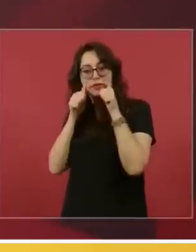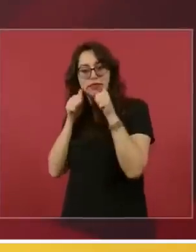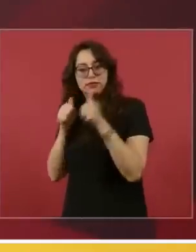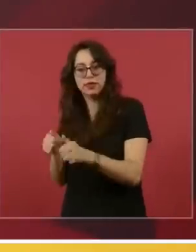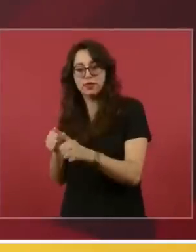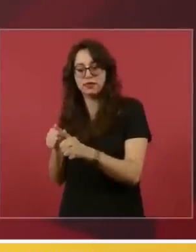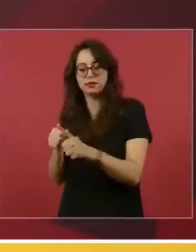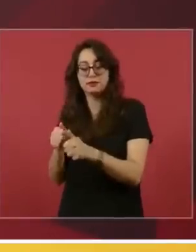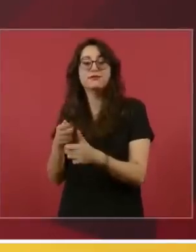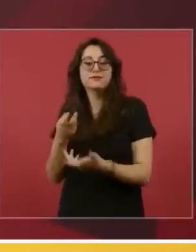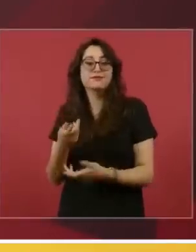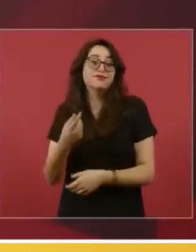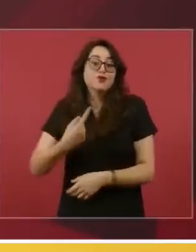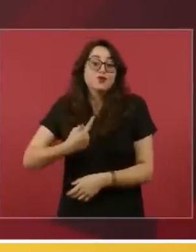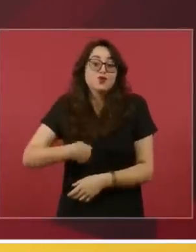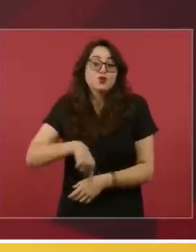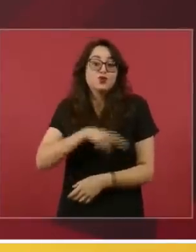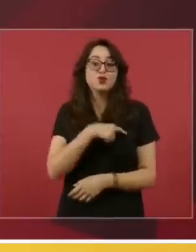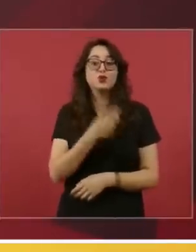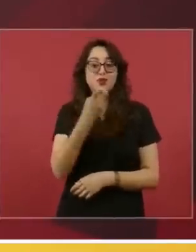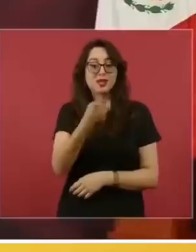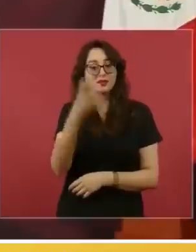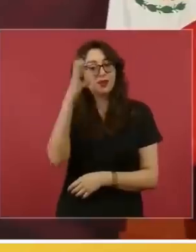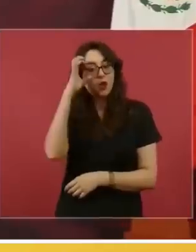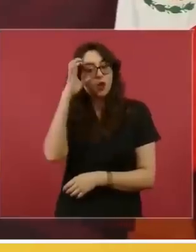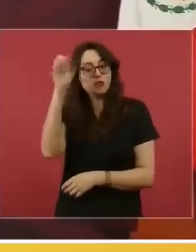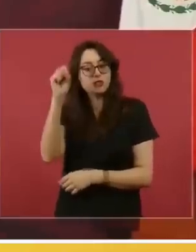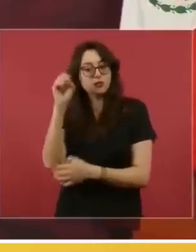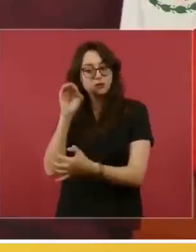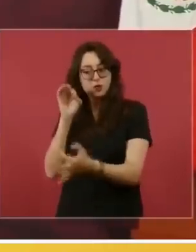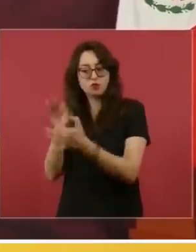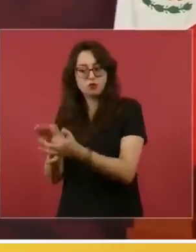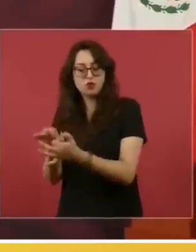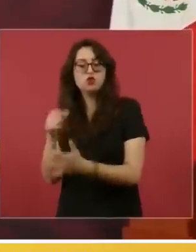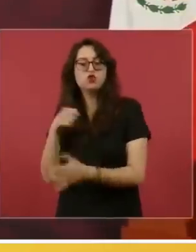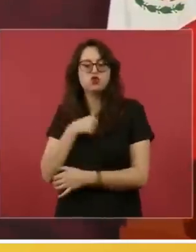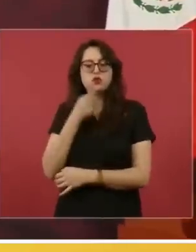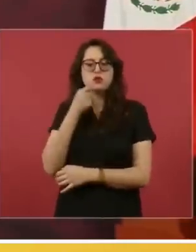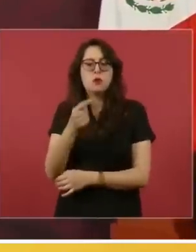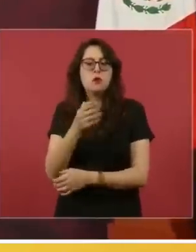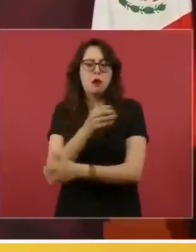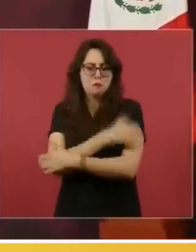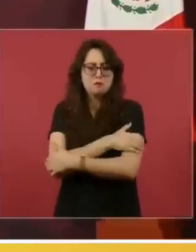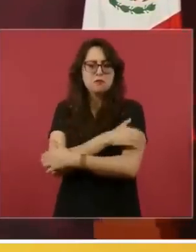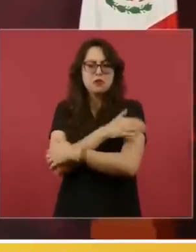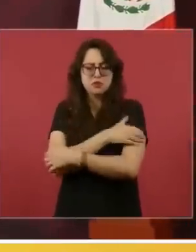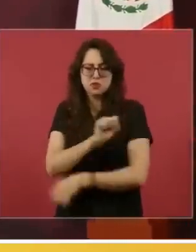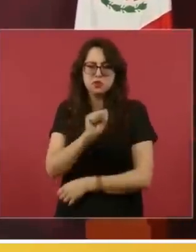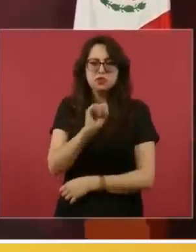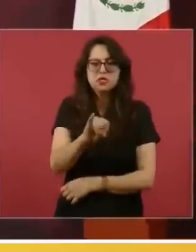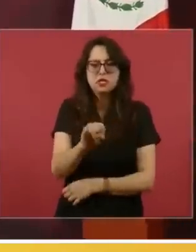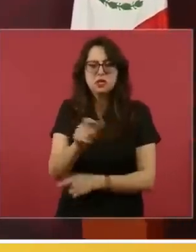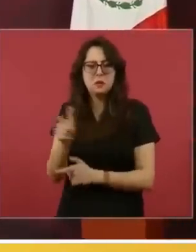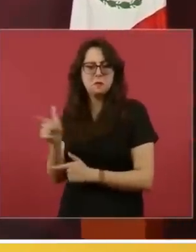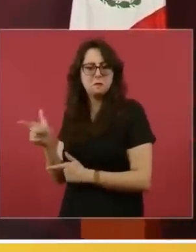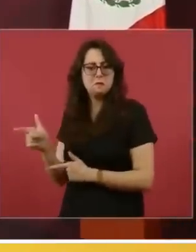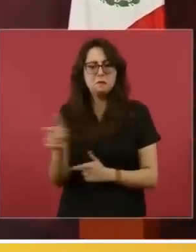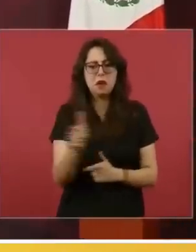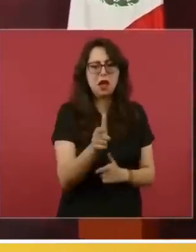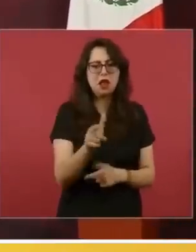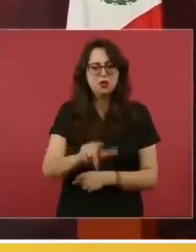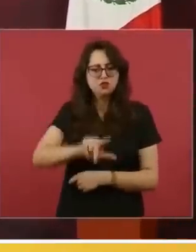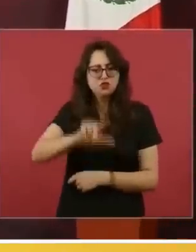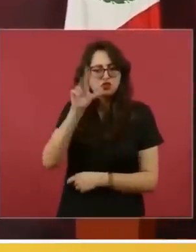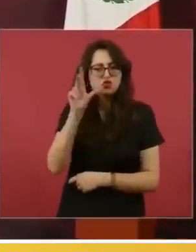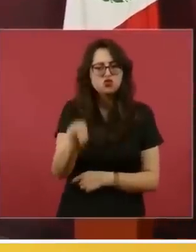he dicho abrazos no balazos y quienes